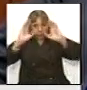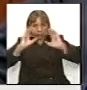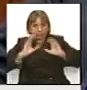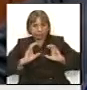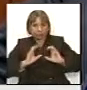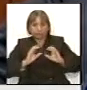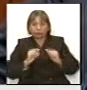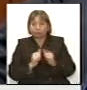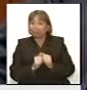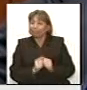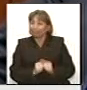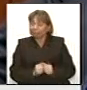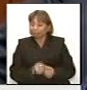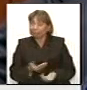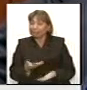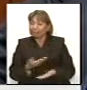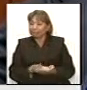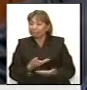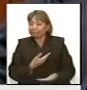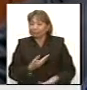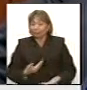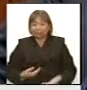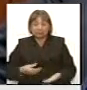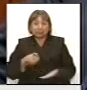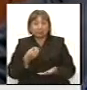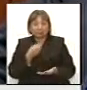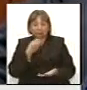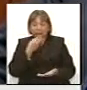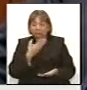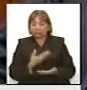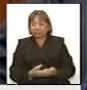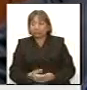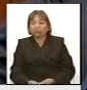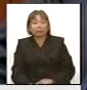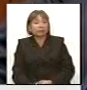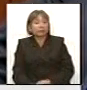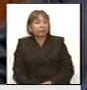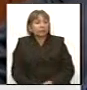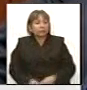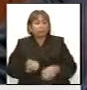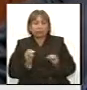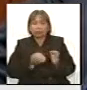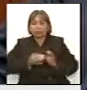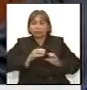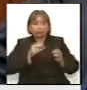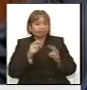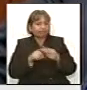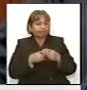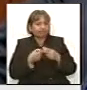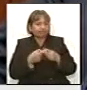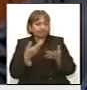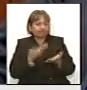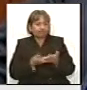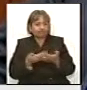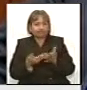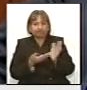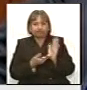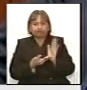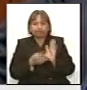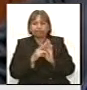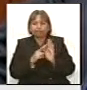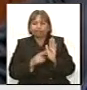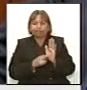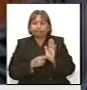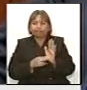suscritos a la fecha por el Estado, debiendo aprobar para tal efecto lineamientos que consideren los principios previstos en el reglamento de la